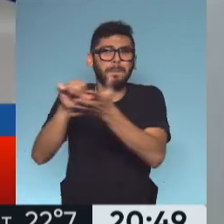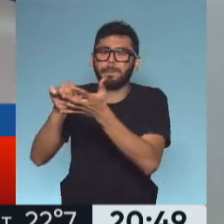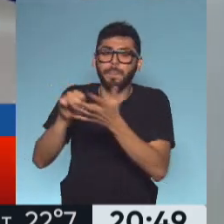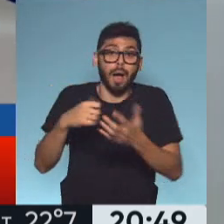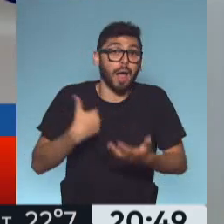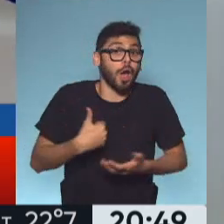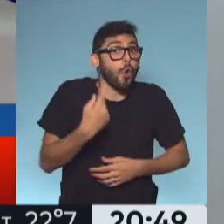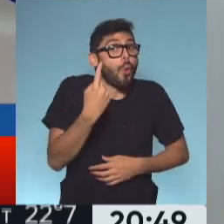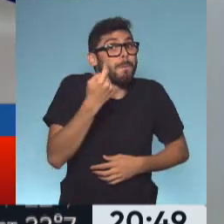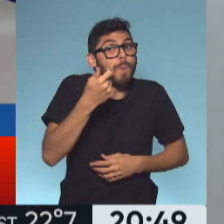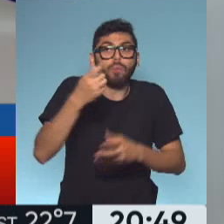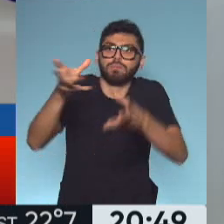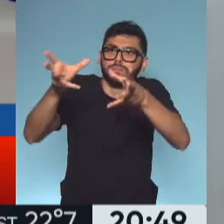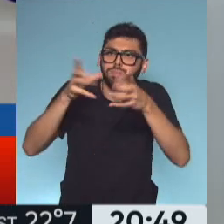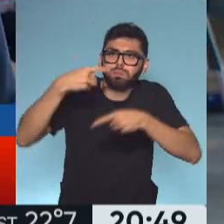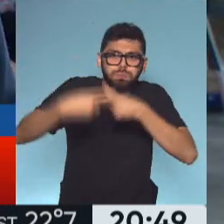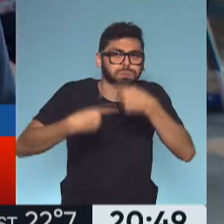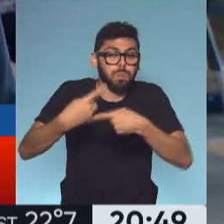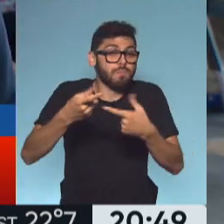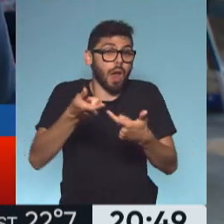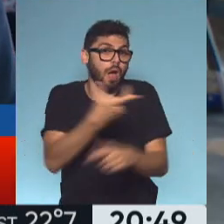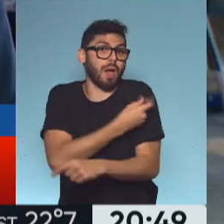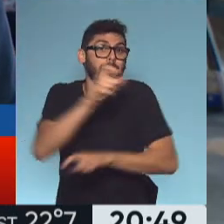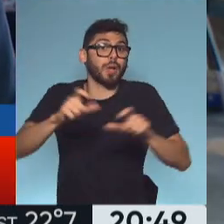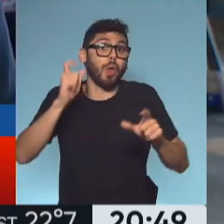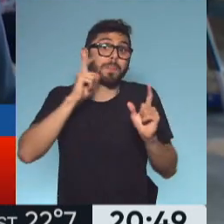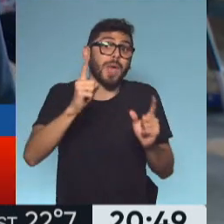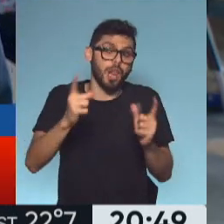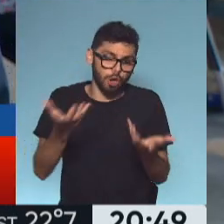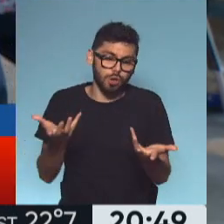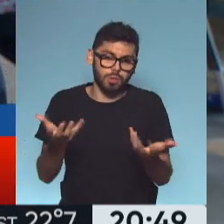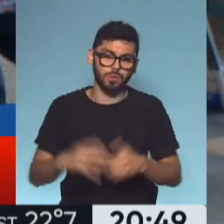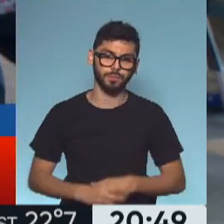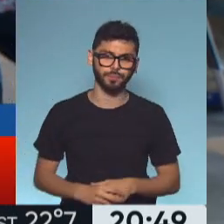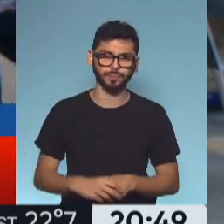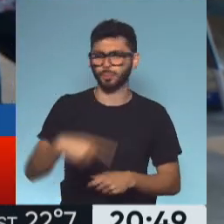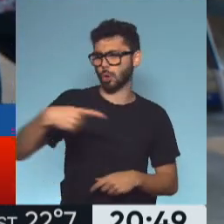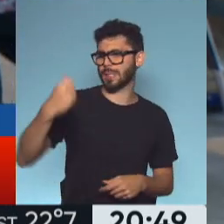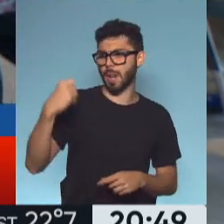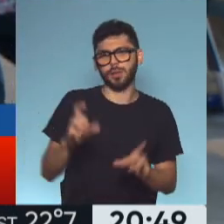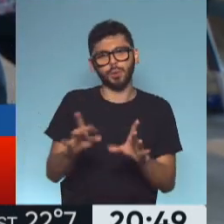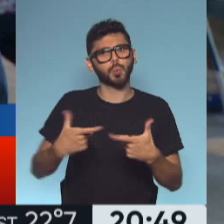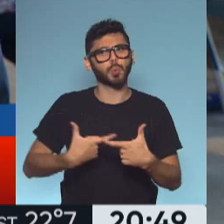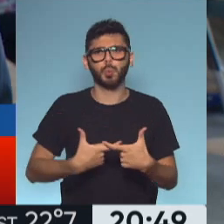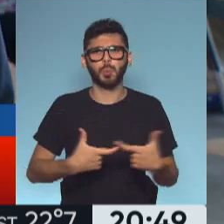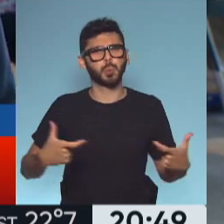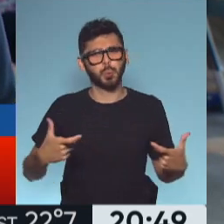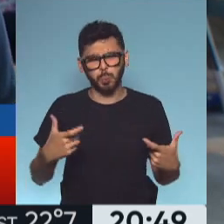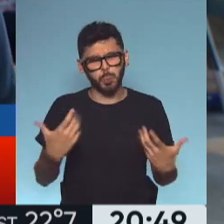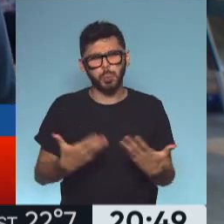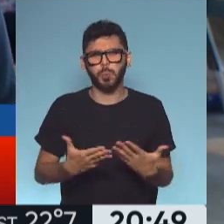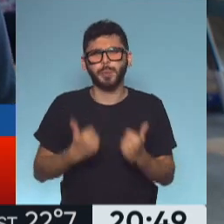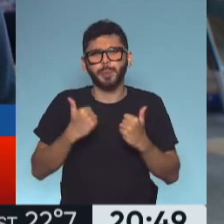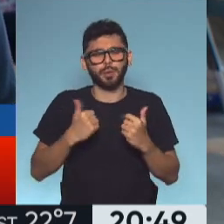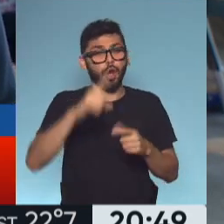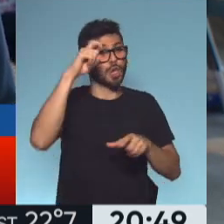para poder inocular, sobre todo a las personas de riesgo. En las últimas semanas hubo un aumento muy, muy acelerado de los casos. Estamos teniendo en